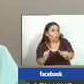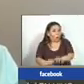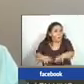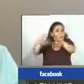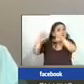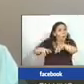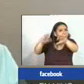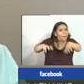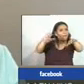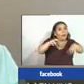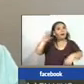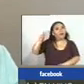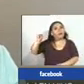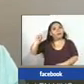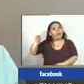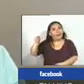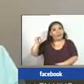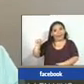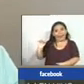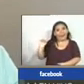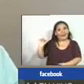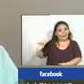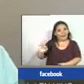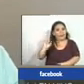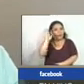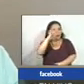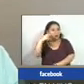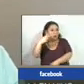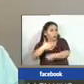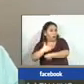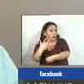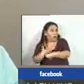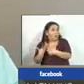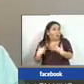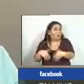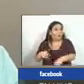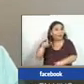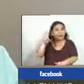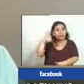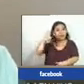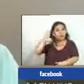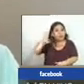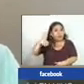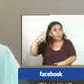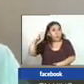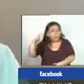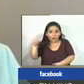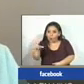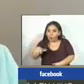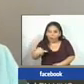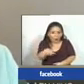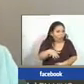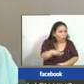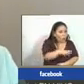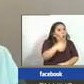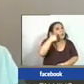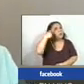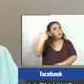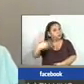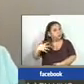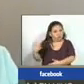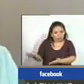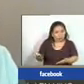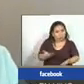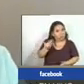tropical Nana. Y es que en esa nación se reportan al menos 10 mil puntos de riesgo. Ligia, te escuchamos.